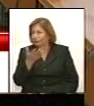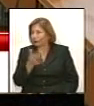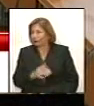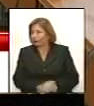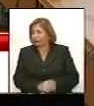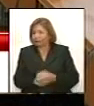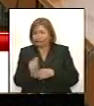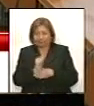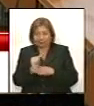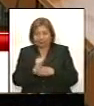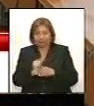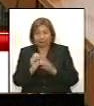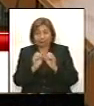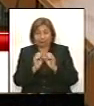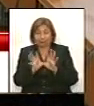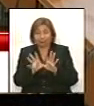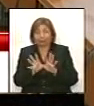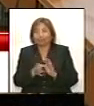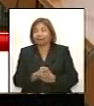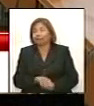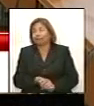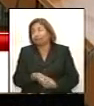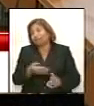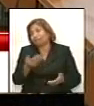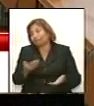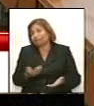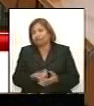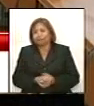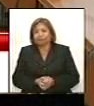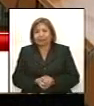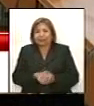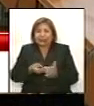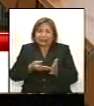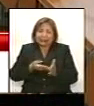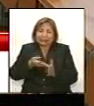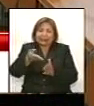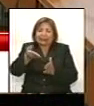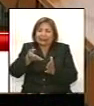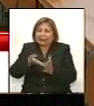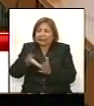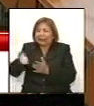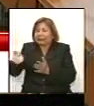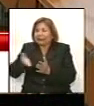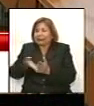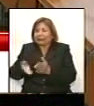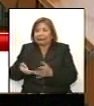una tarea clara en torno a cuál es la ruta de la denuncia, ¿no?